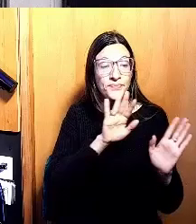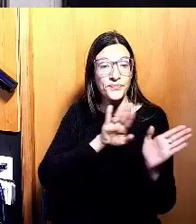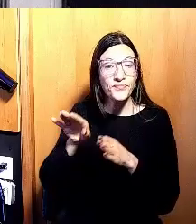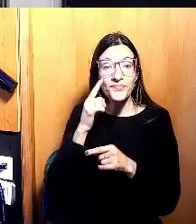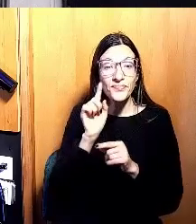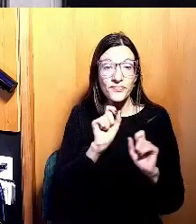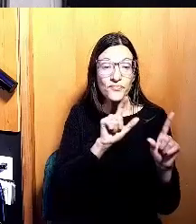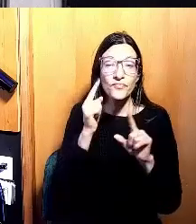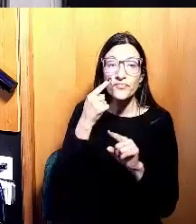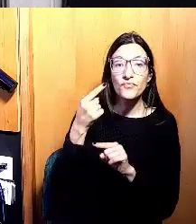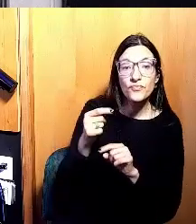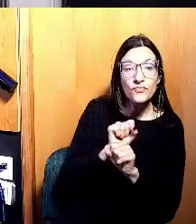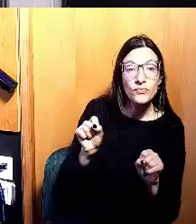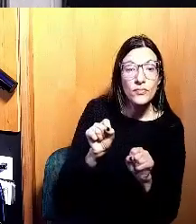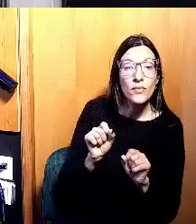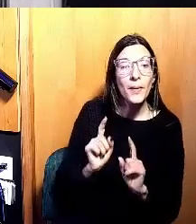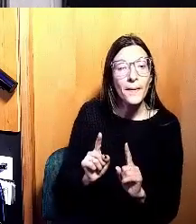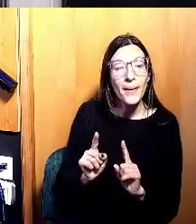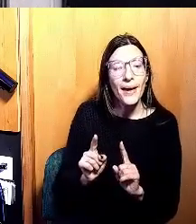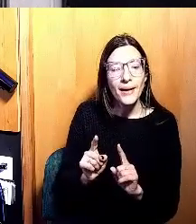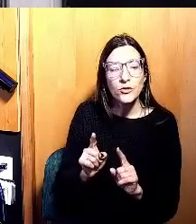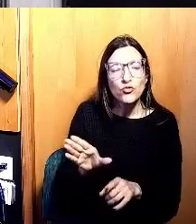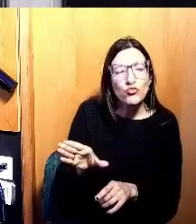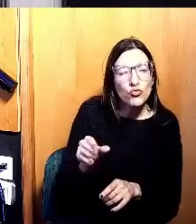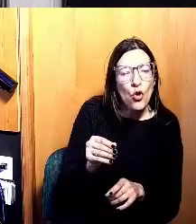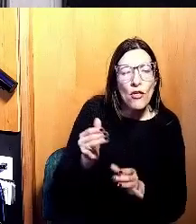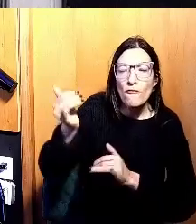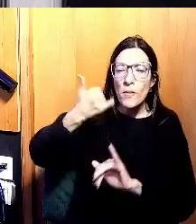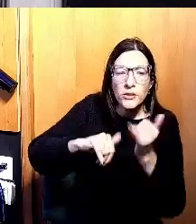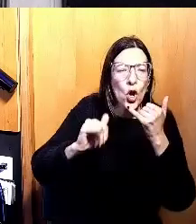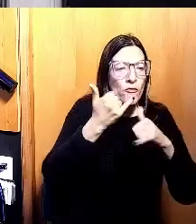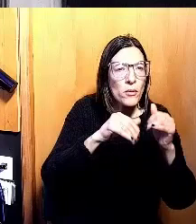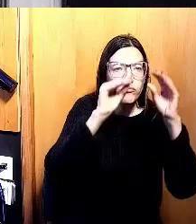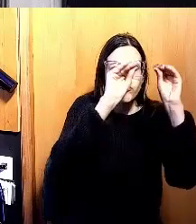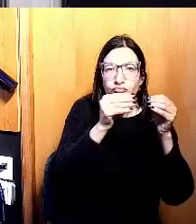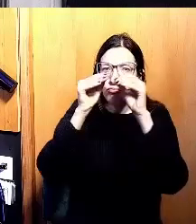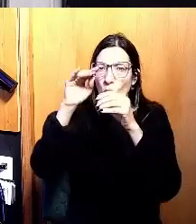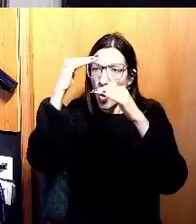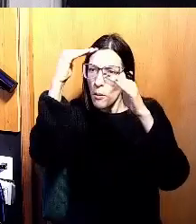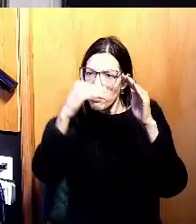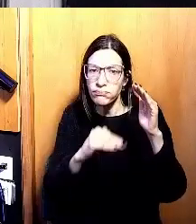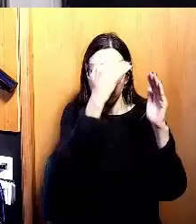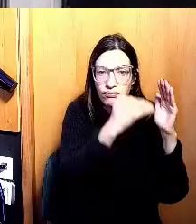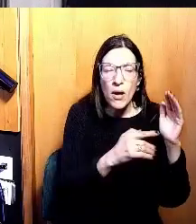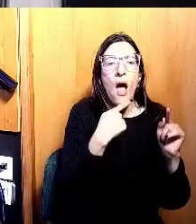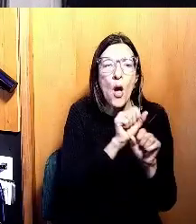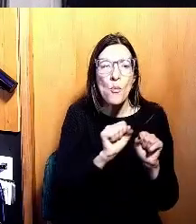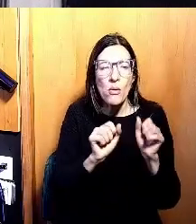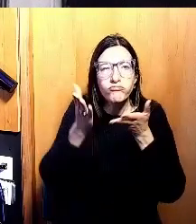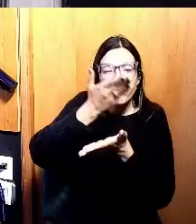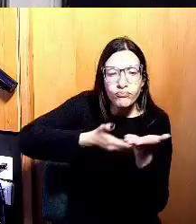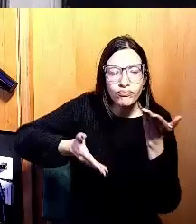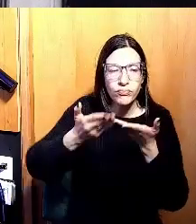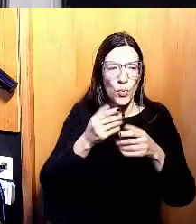es la posibilidad de interrelacionar la información de pronto que viene, que es de información in situ